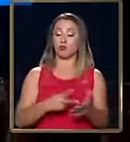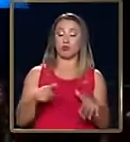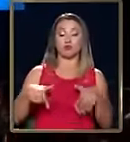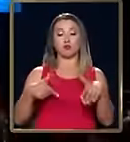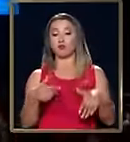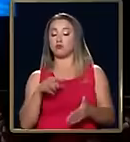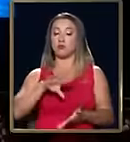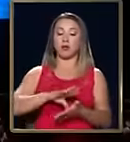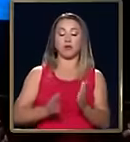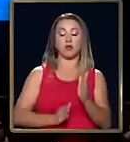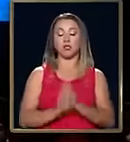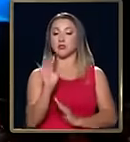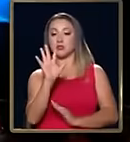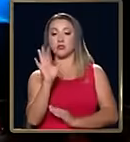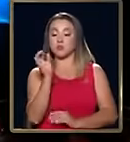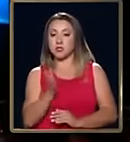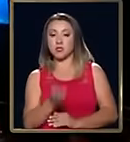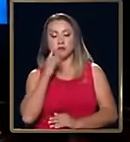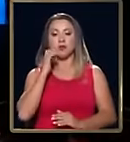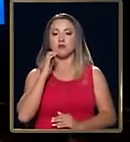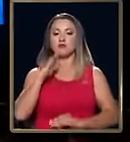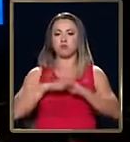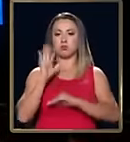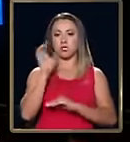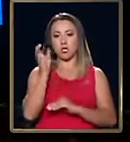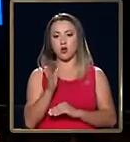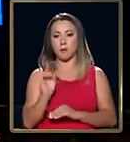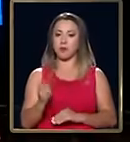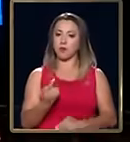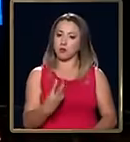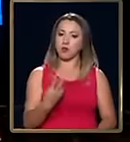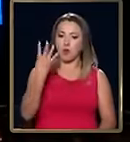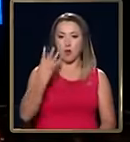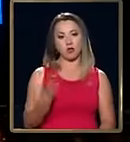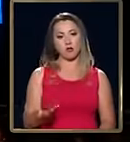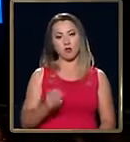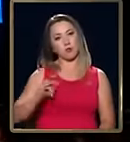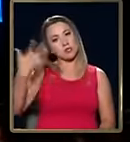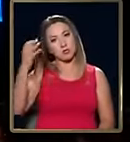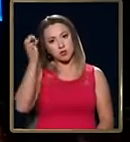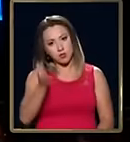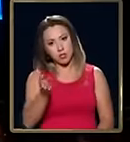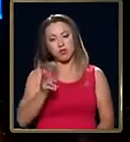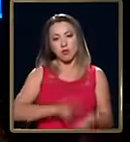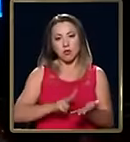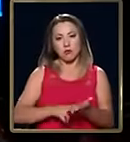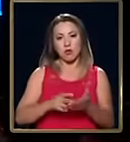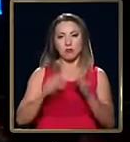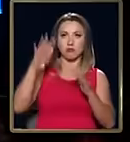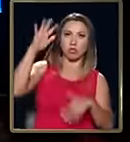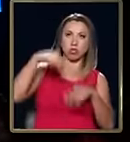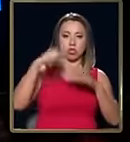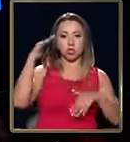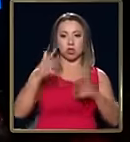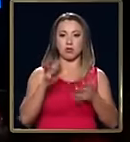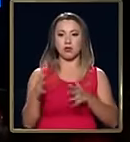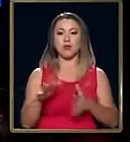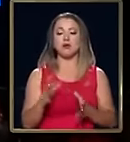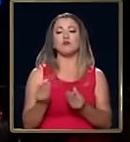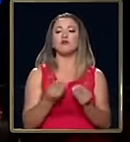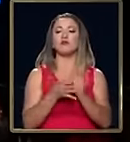el país va a crecer al 5, pero para llegar al 5 tenéis que pasar al 3 y al 4, weón. Y es una realidad, weón.